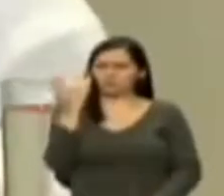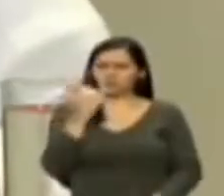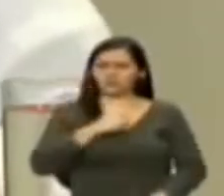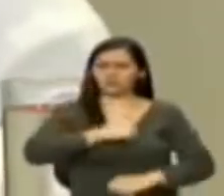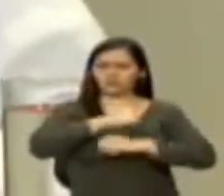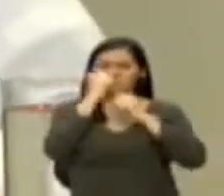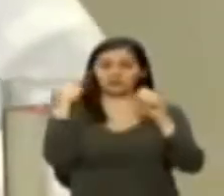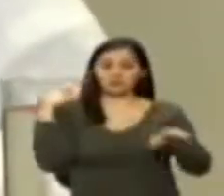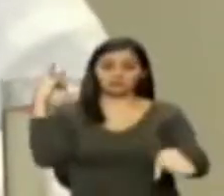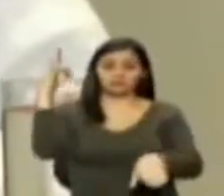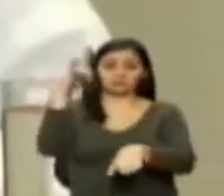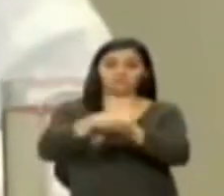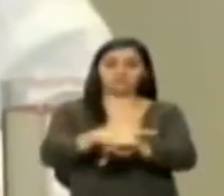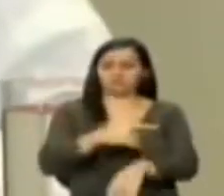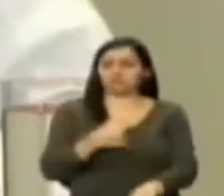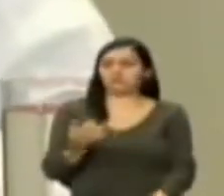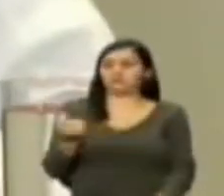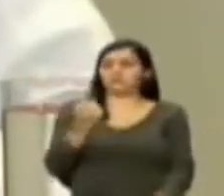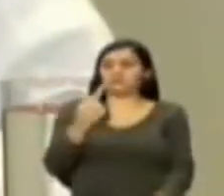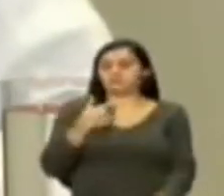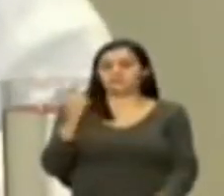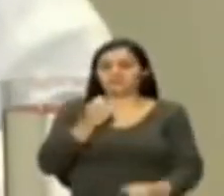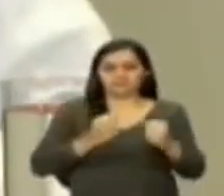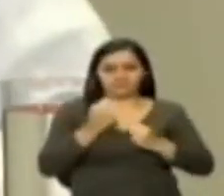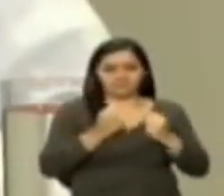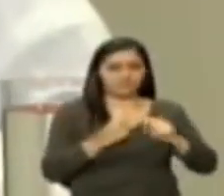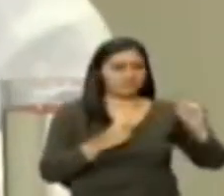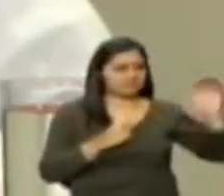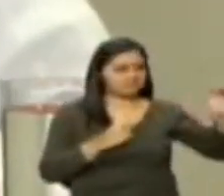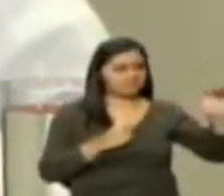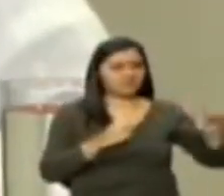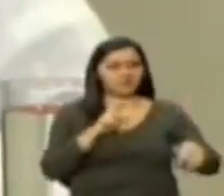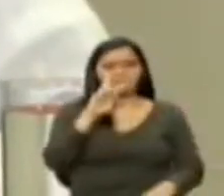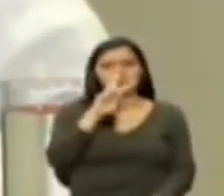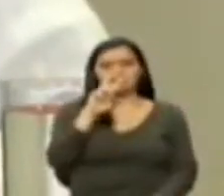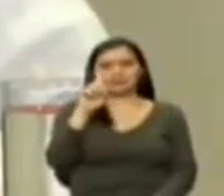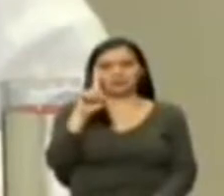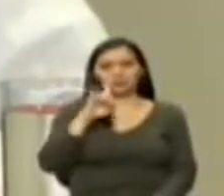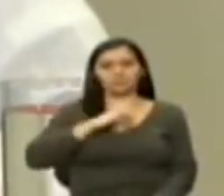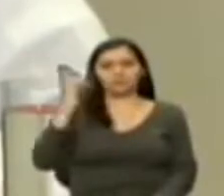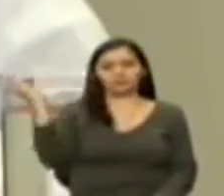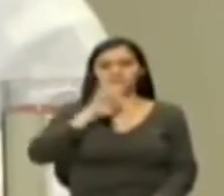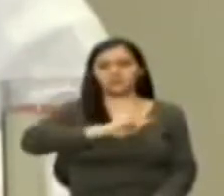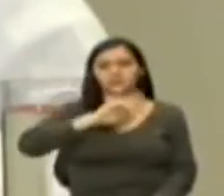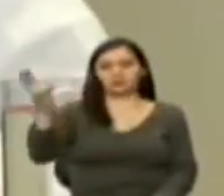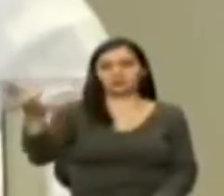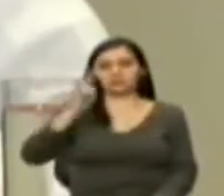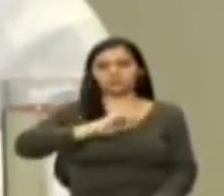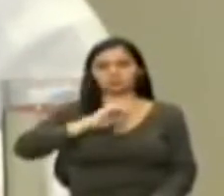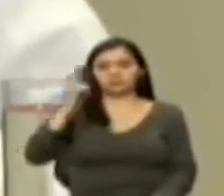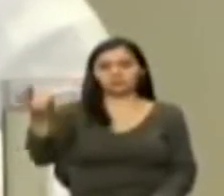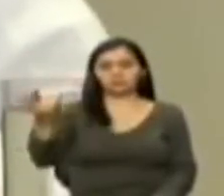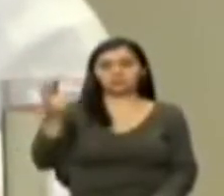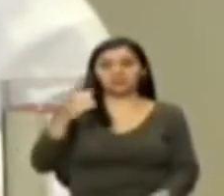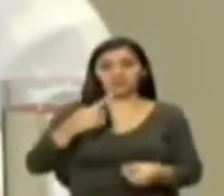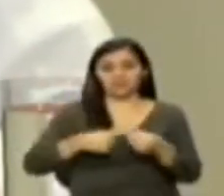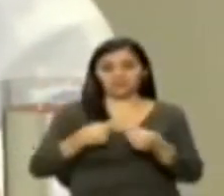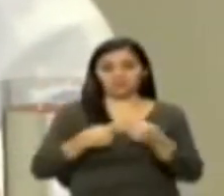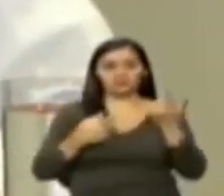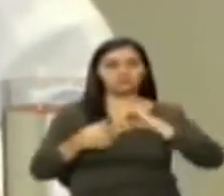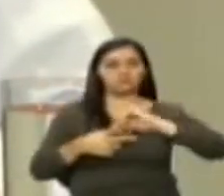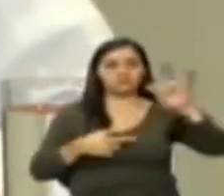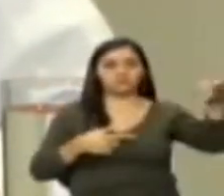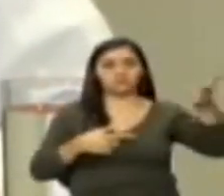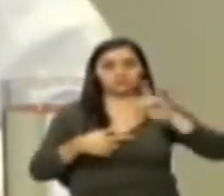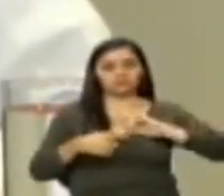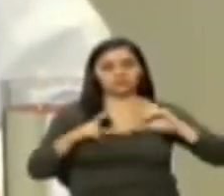me cogió como nuevo, ¿ya? Y resulta que había 21 pasajeros diarios promedio a Quito y 6 pasajeros a Atenas. O sea, ahí hay